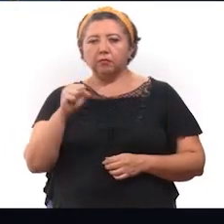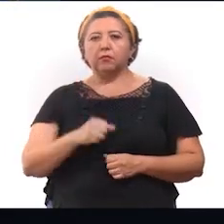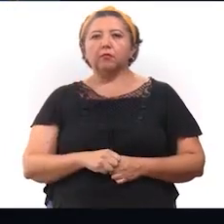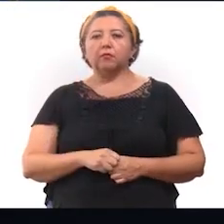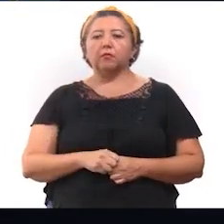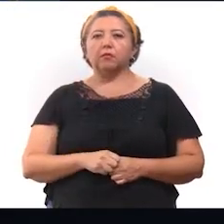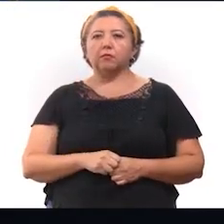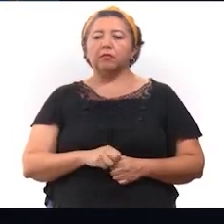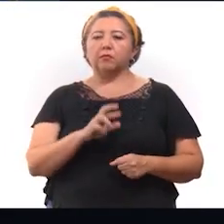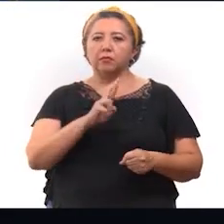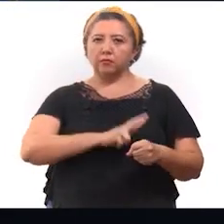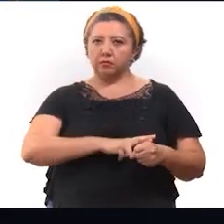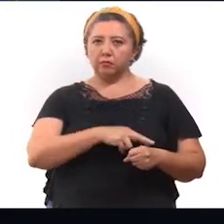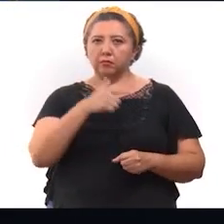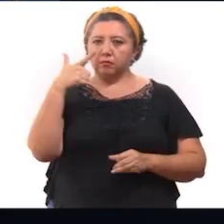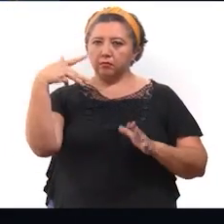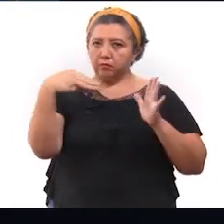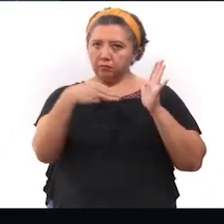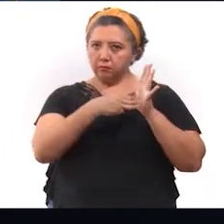4.460, en la zona sur